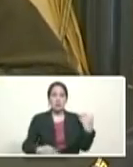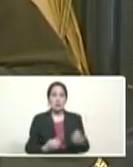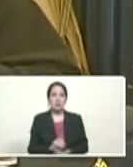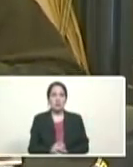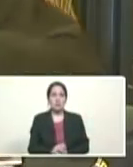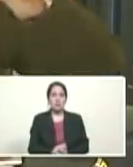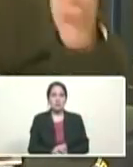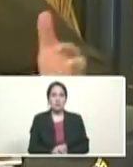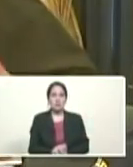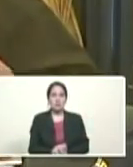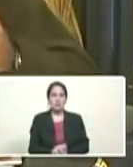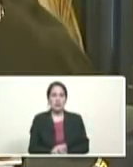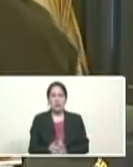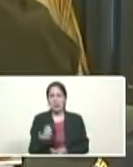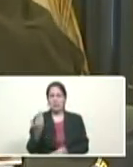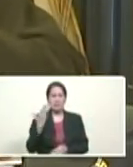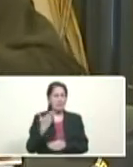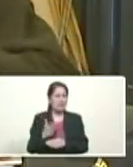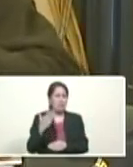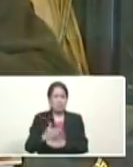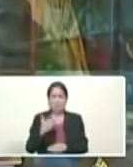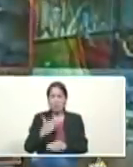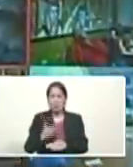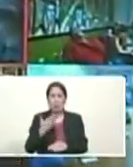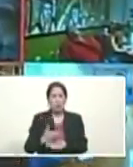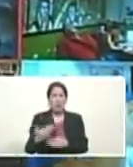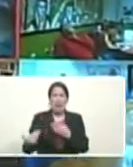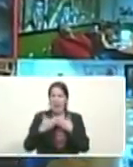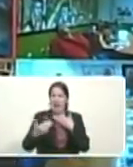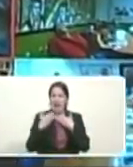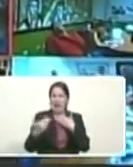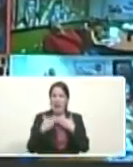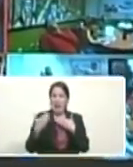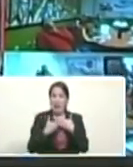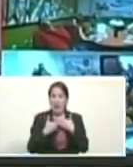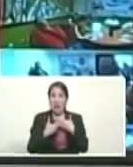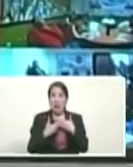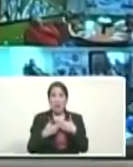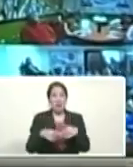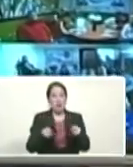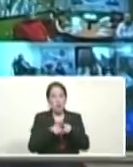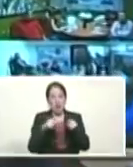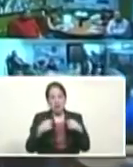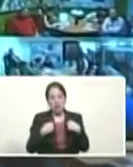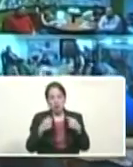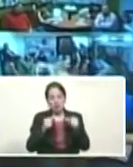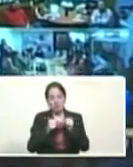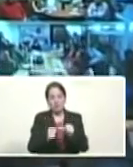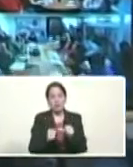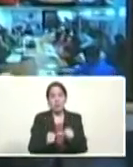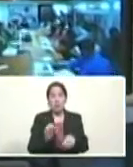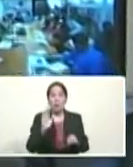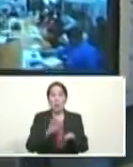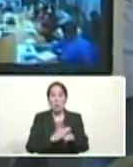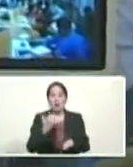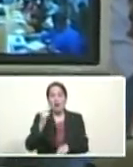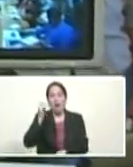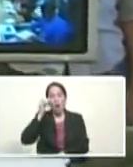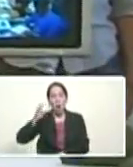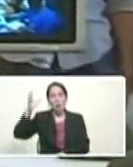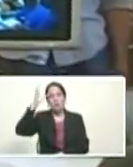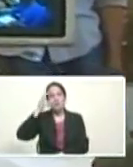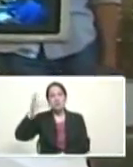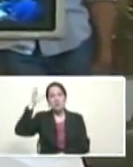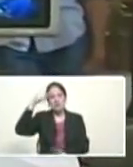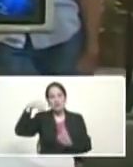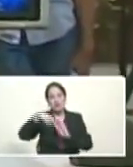a pesar de todos los ataques solo explica por una conciencia una legitimidad real verdadera profunda que